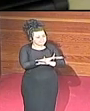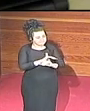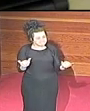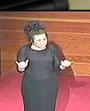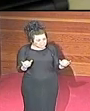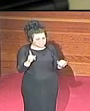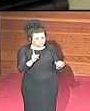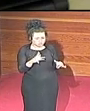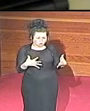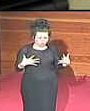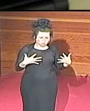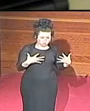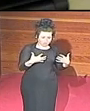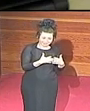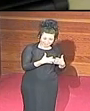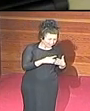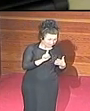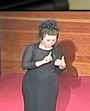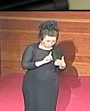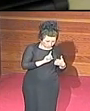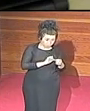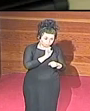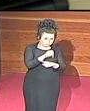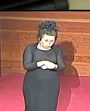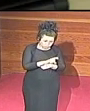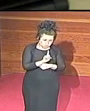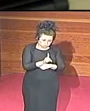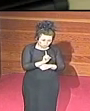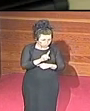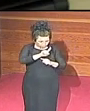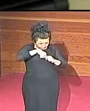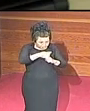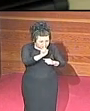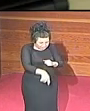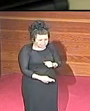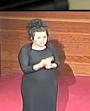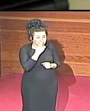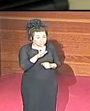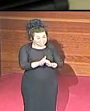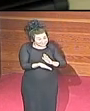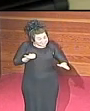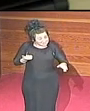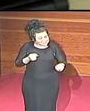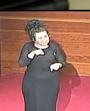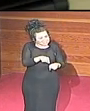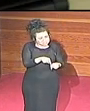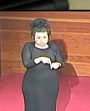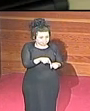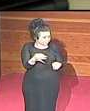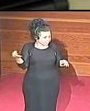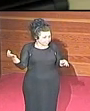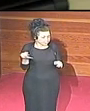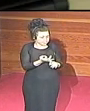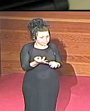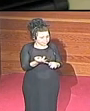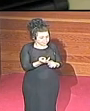cuando venzamos, es después. La desnazificación será inevitablemente